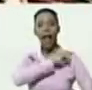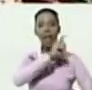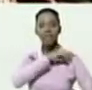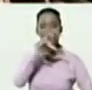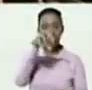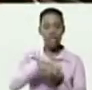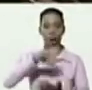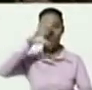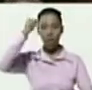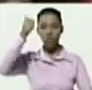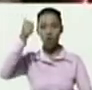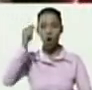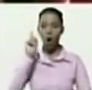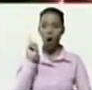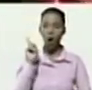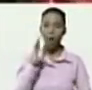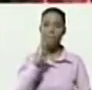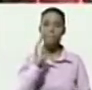de Bermúdez,